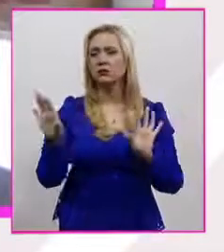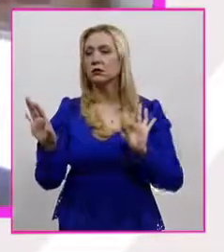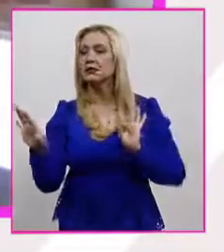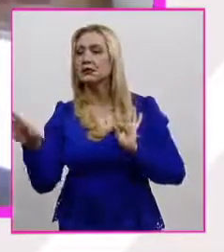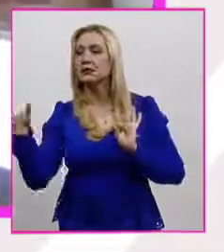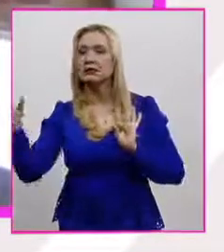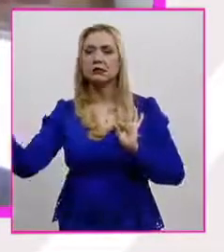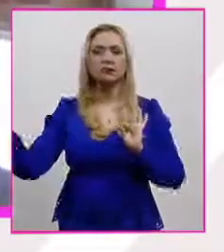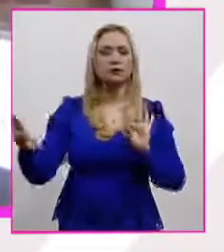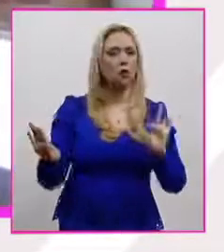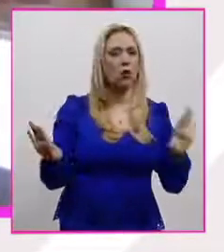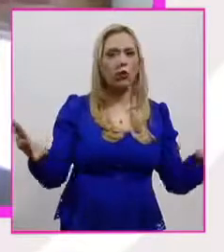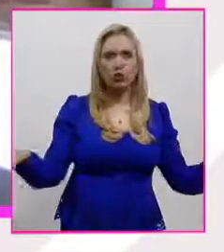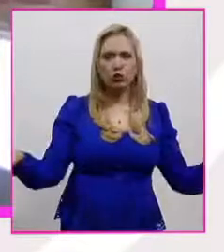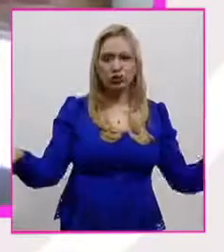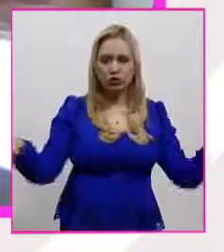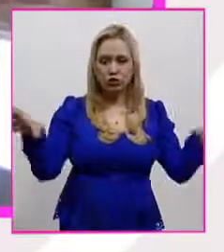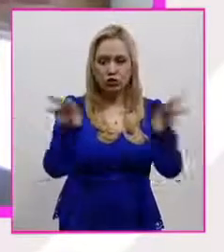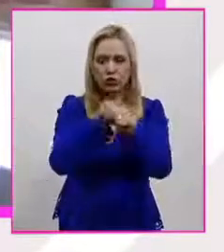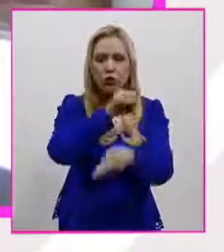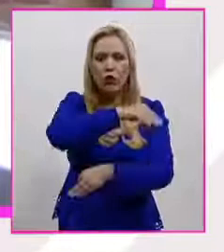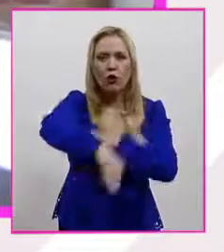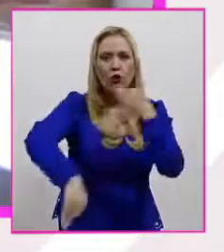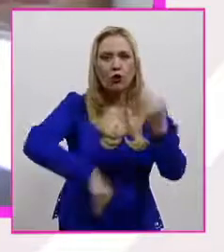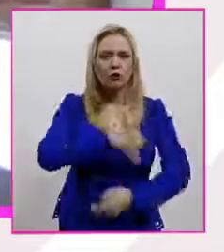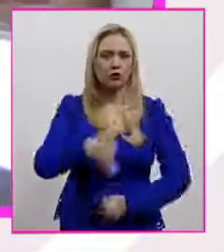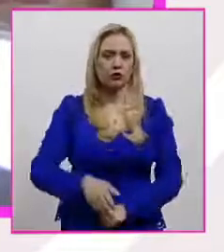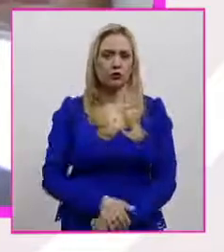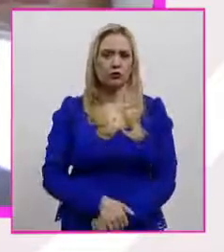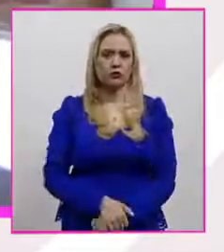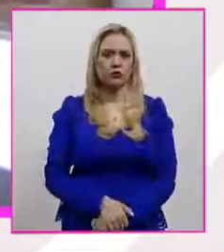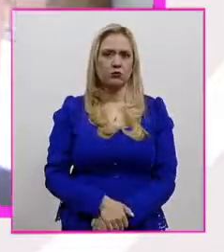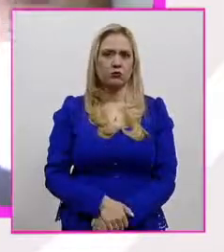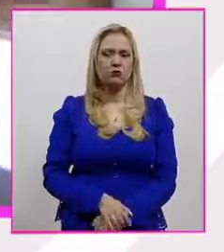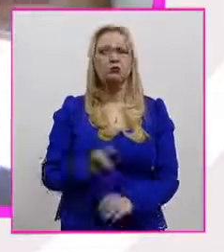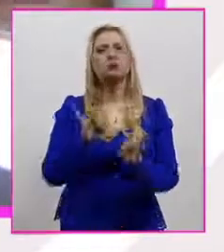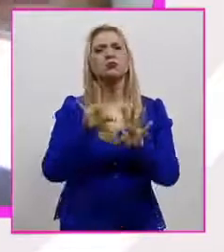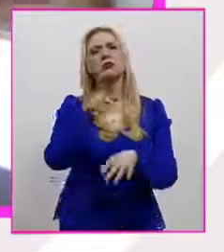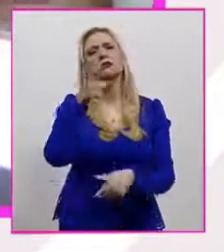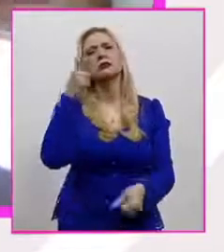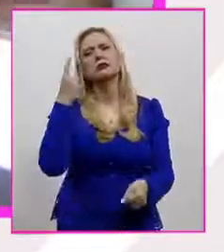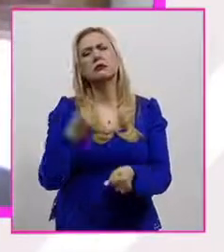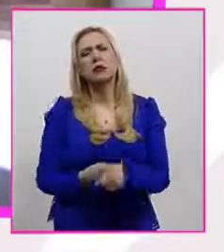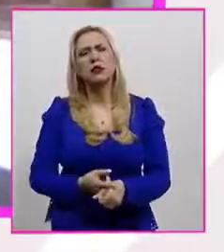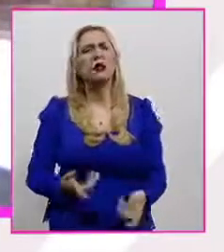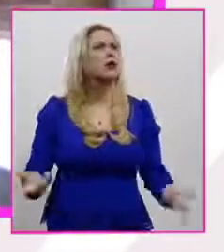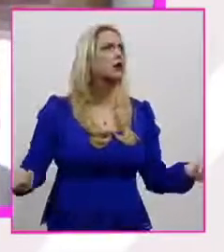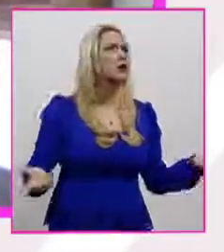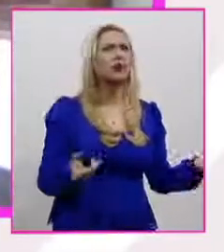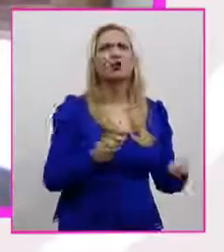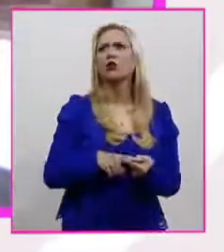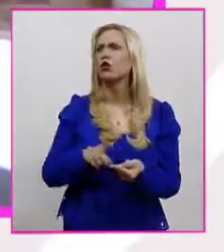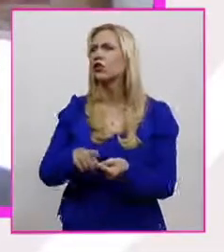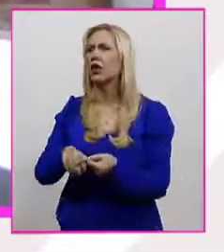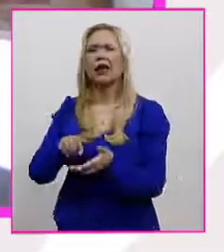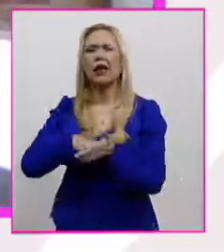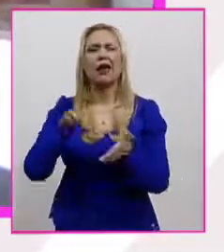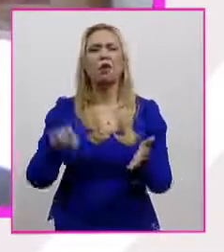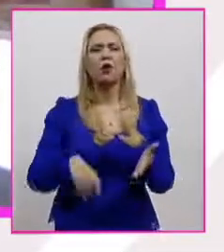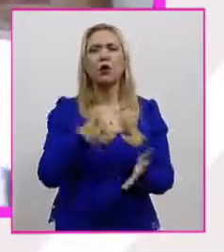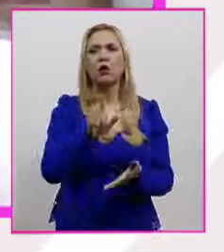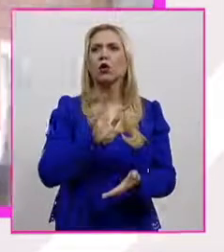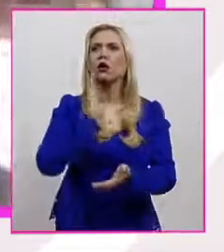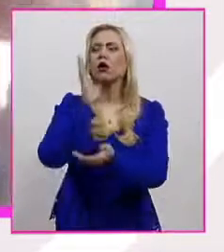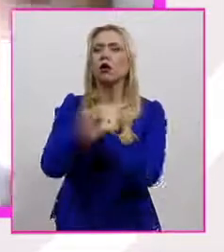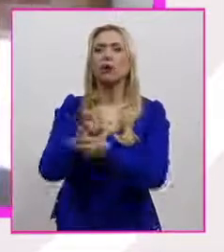donde se atendían los mexicanos y las mexicanas cuando tenían una enfermedad leve, ¿no? Que iban a los